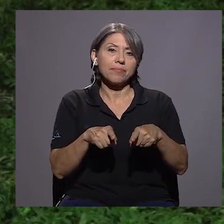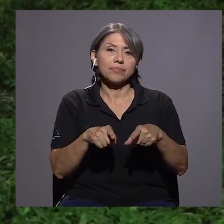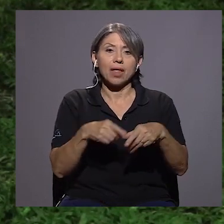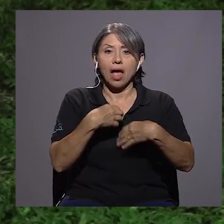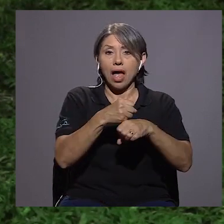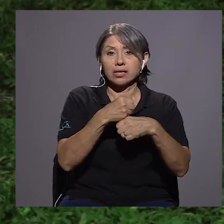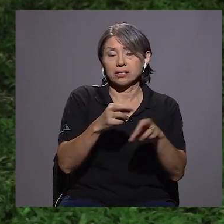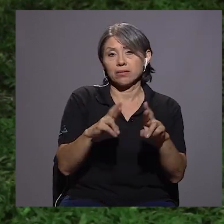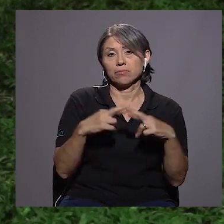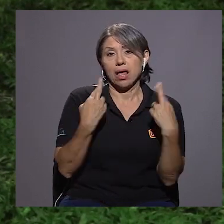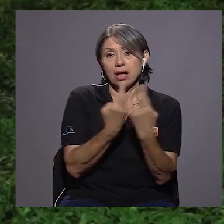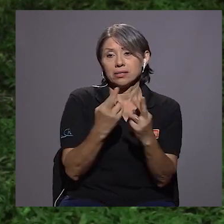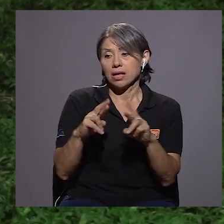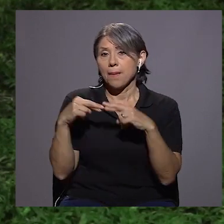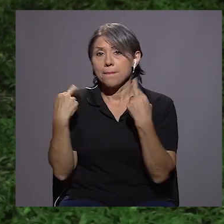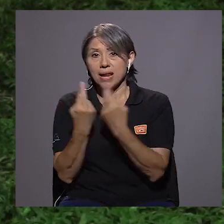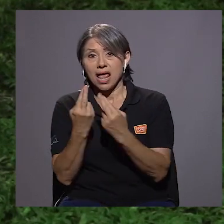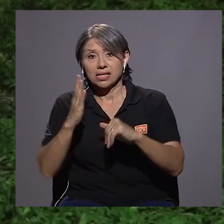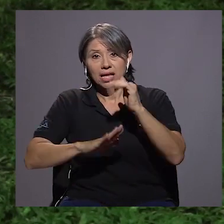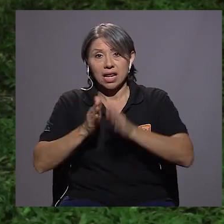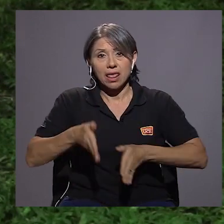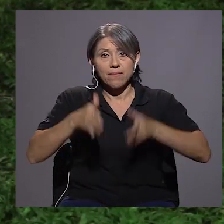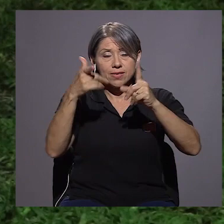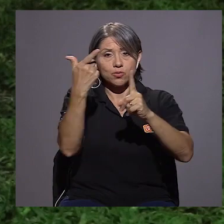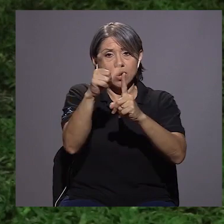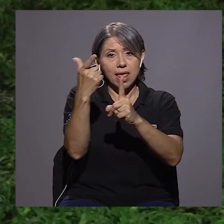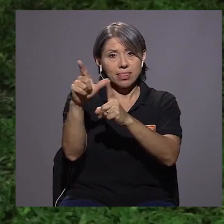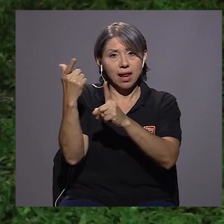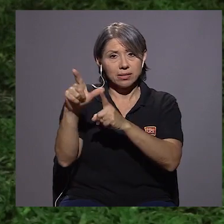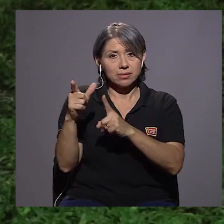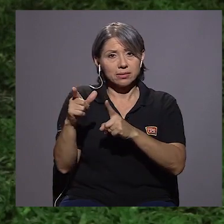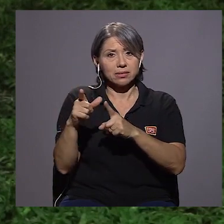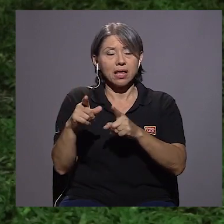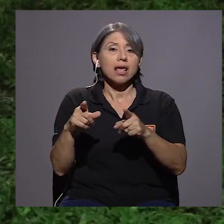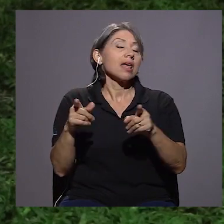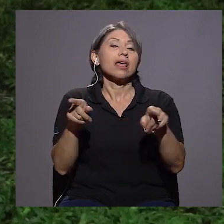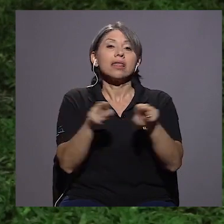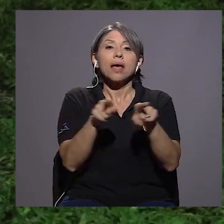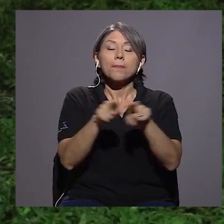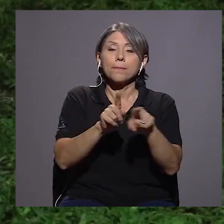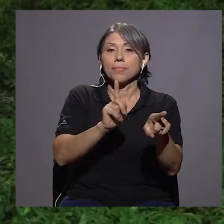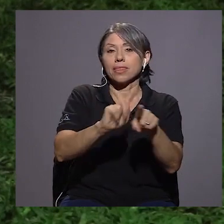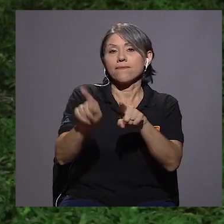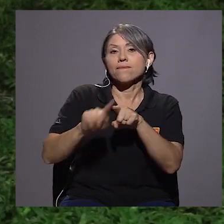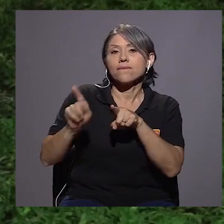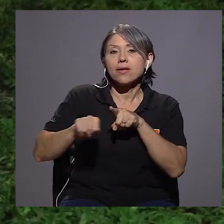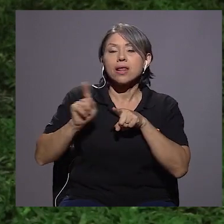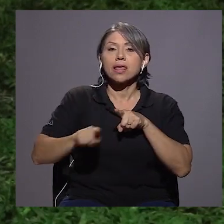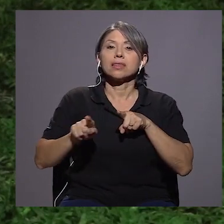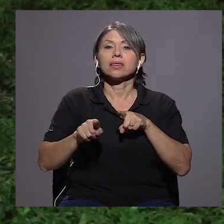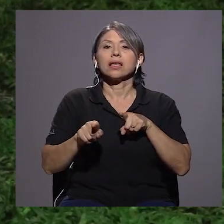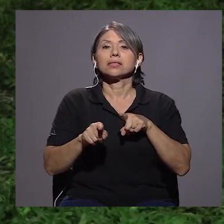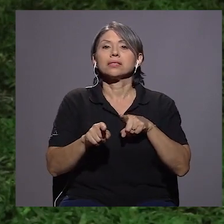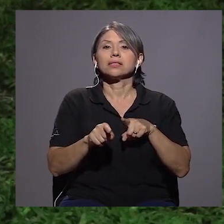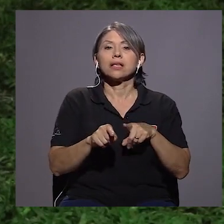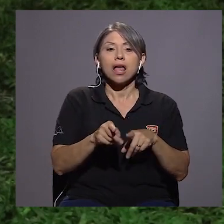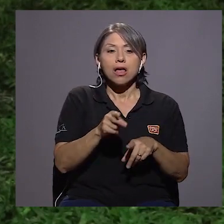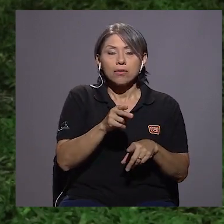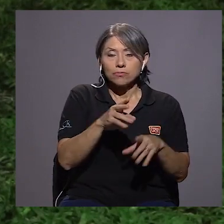Se da asambleas en letras, por ejemplo, y se da, bueno, toda una serie